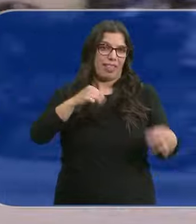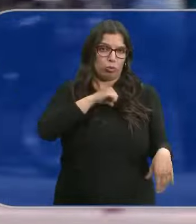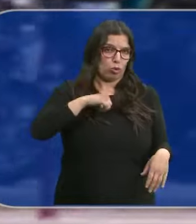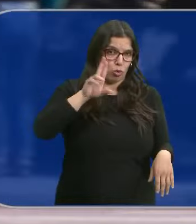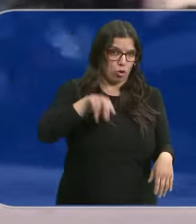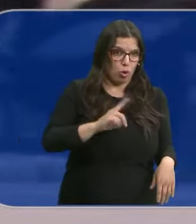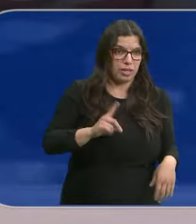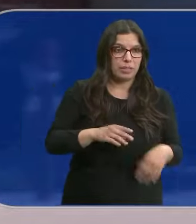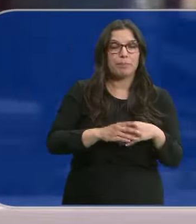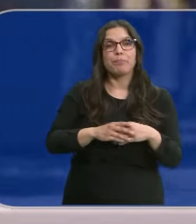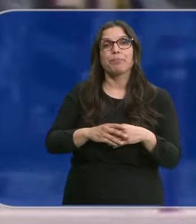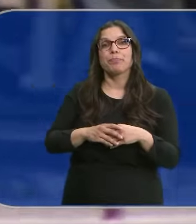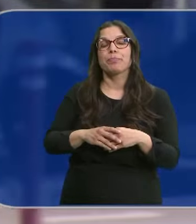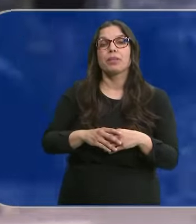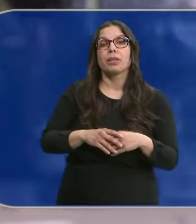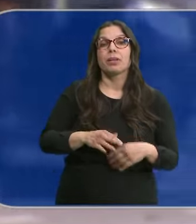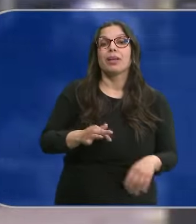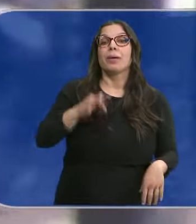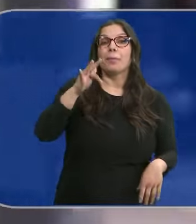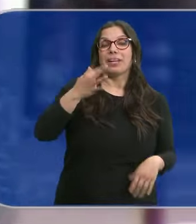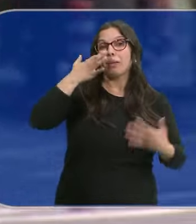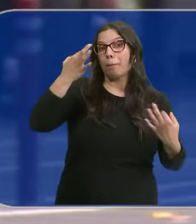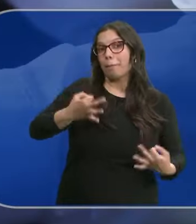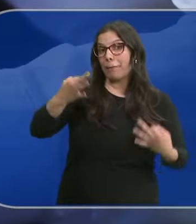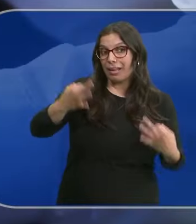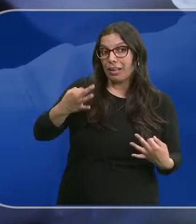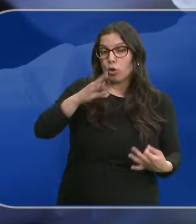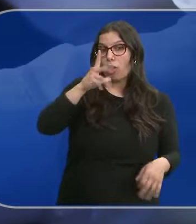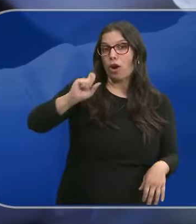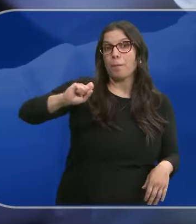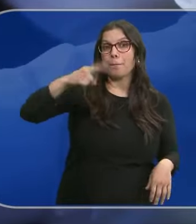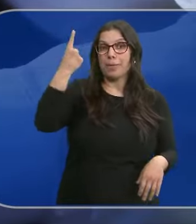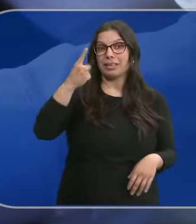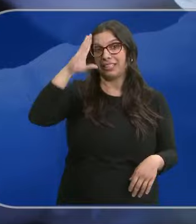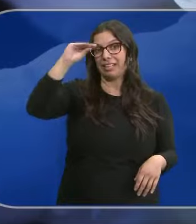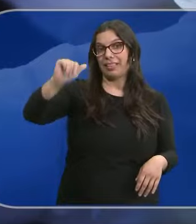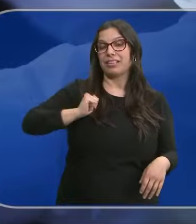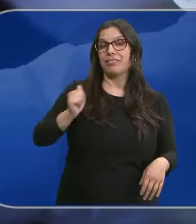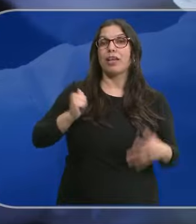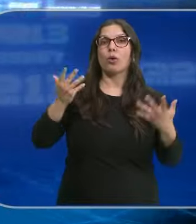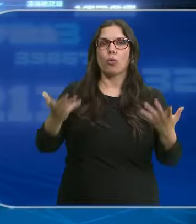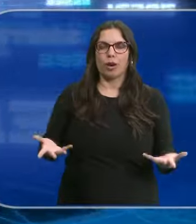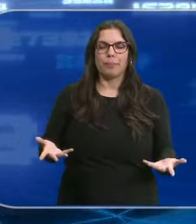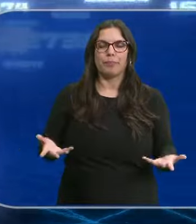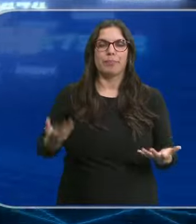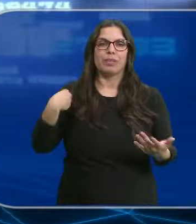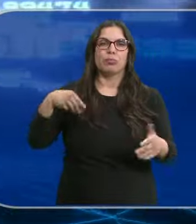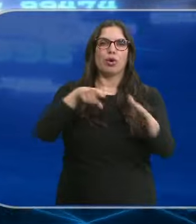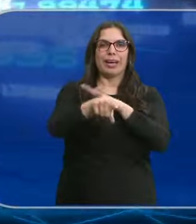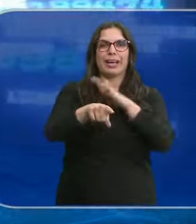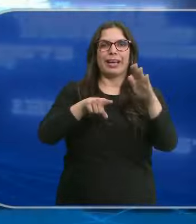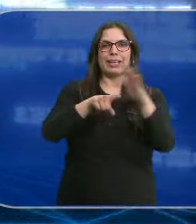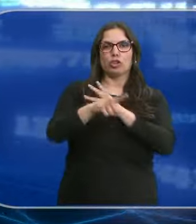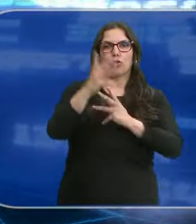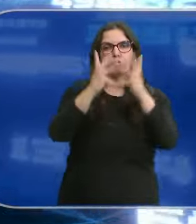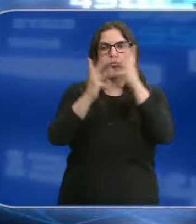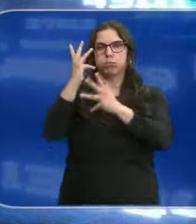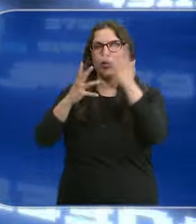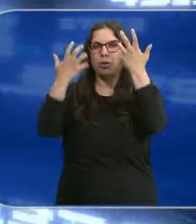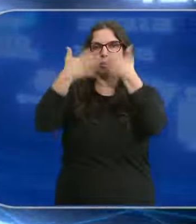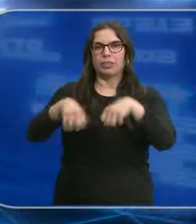autónomos. A esto se une uno de los mayores peligros que ahora ofrece la inteligencia artificial: la gestión algorítmica